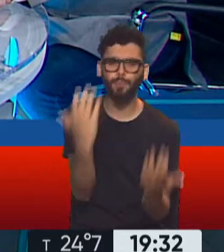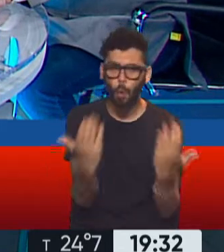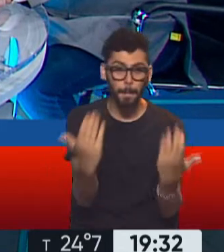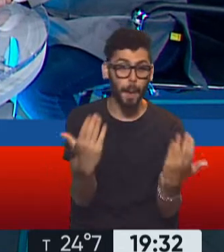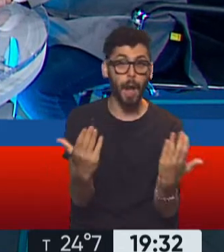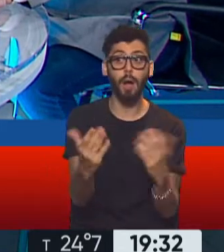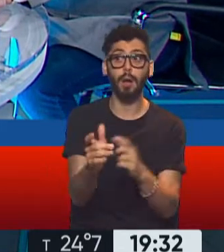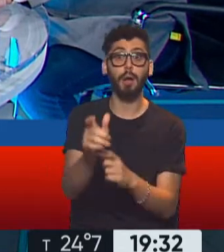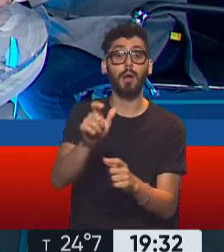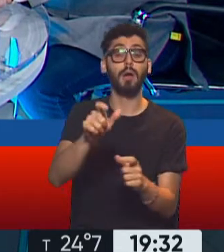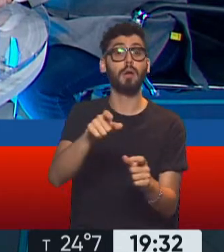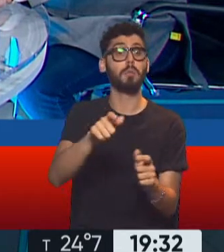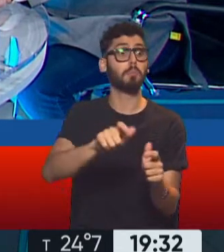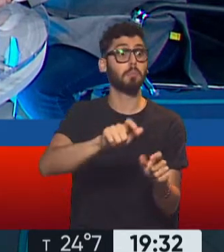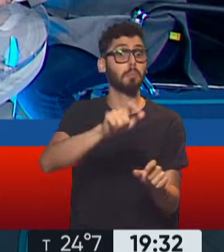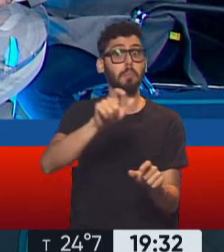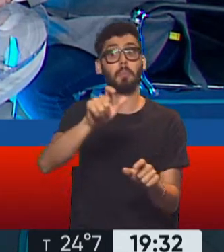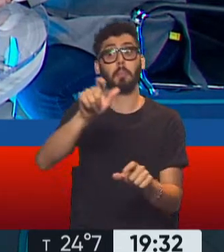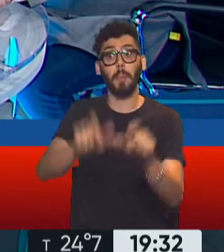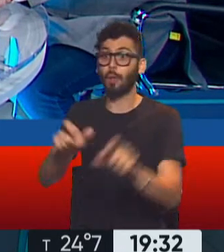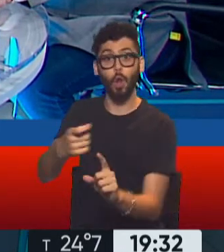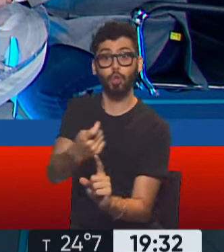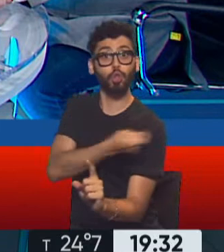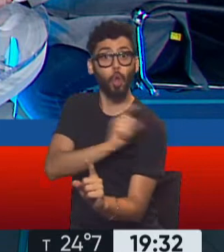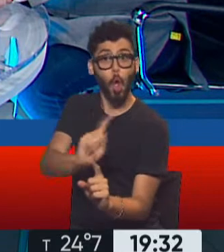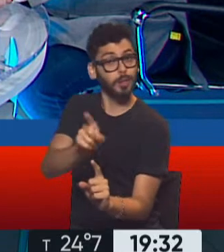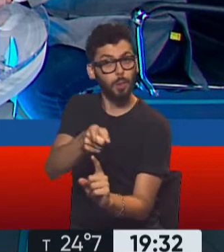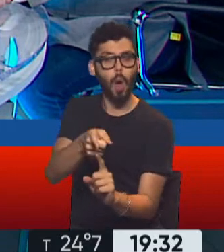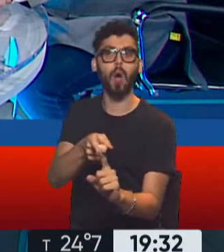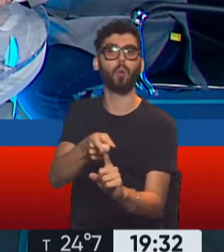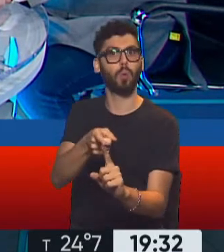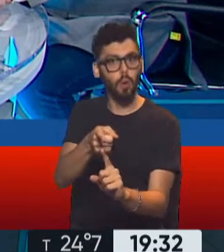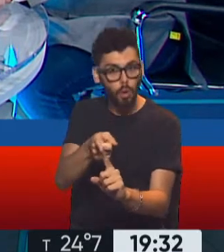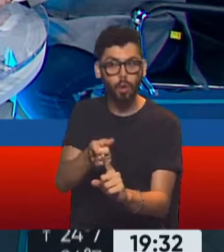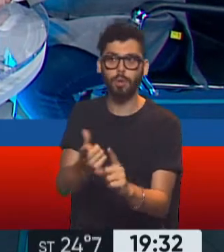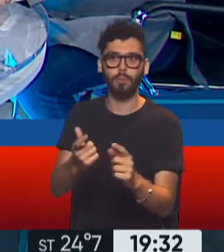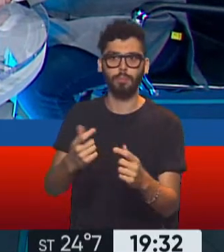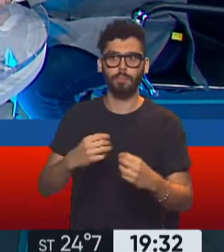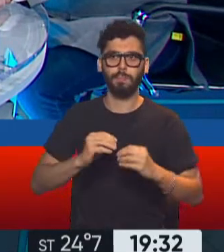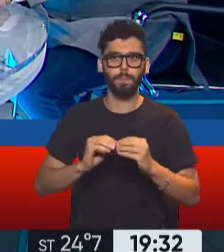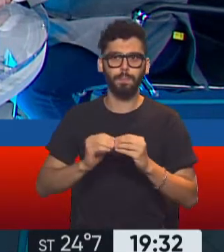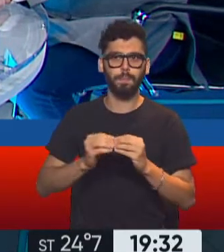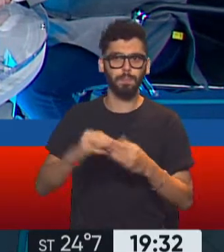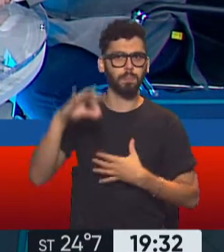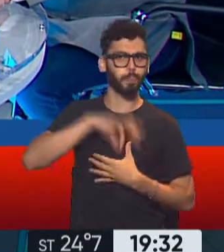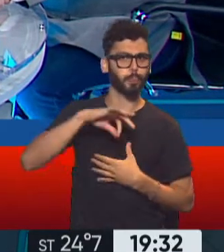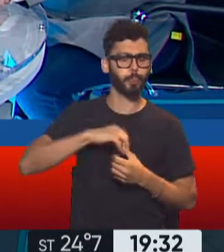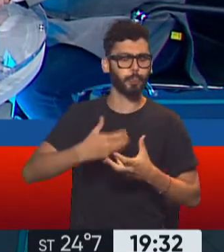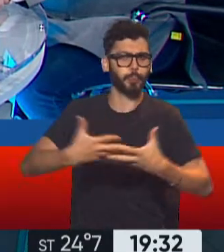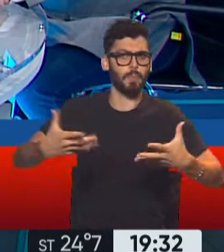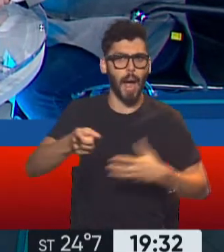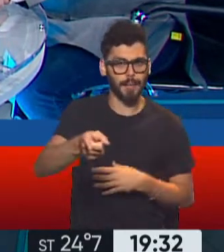efectos en los que no, mucho más problemas en los que no estaban la vacuna, claro. Más infecciones,